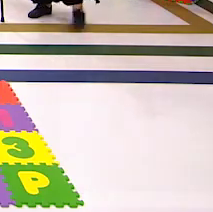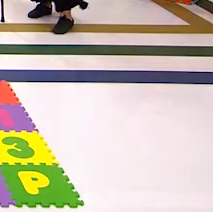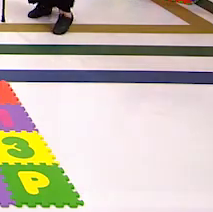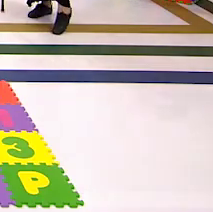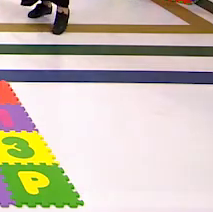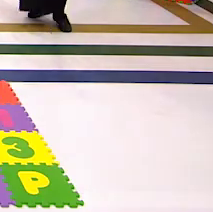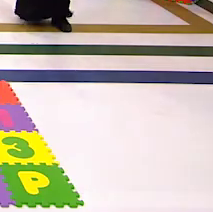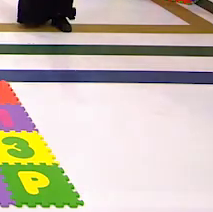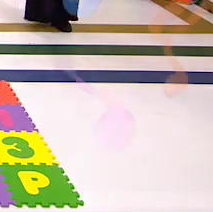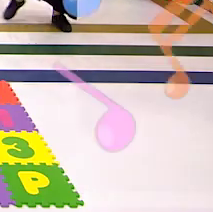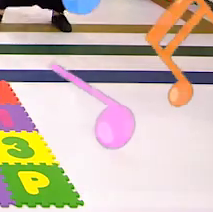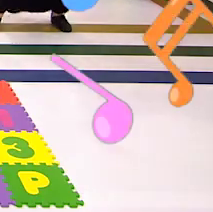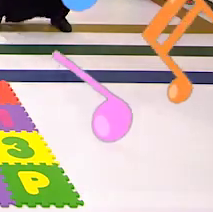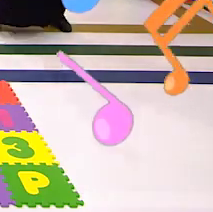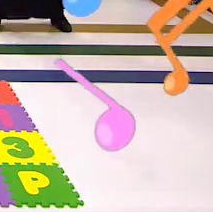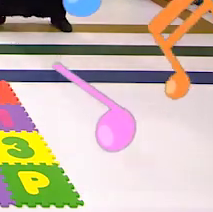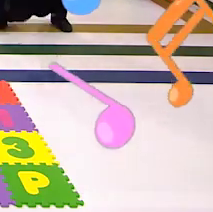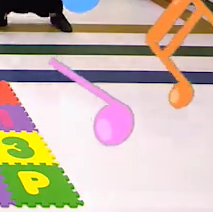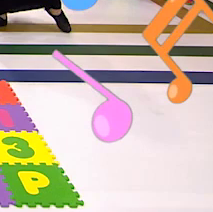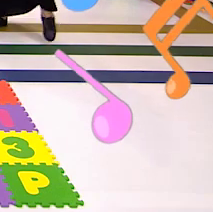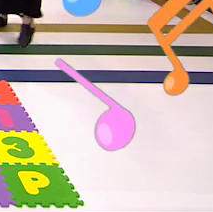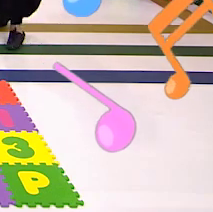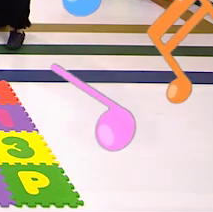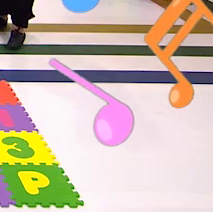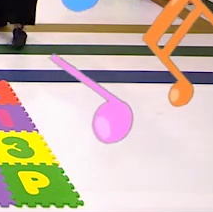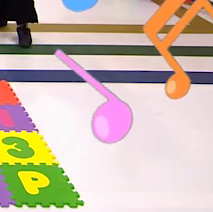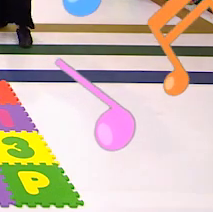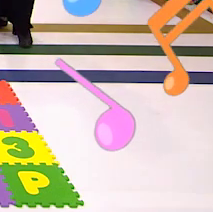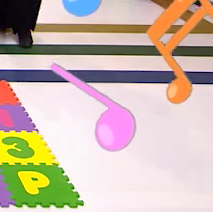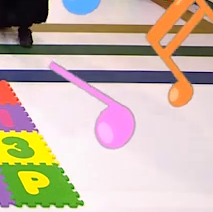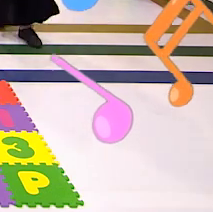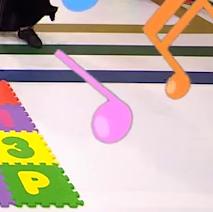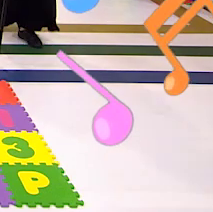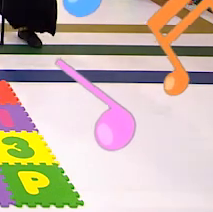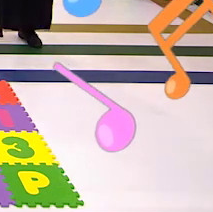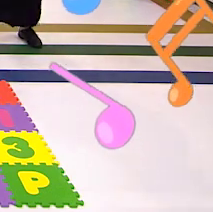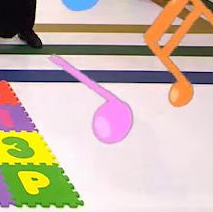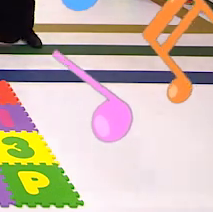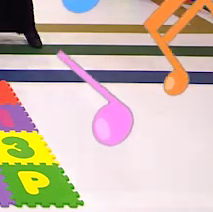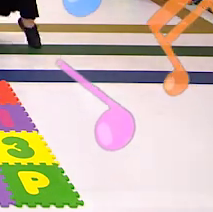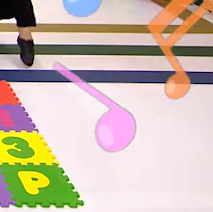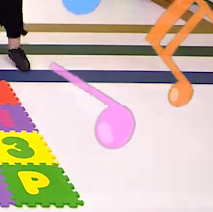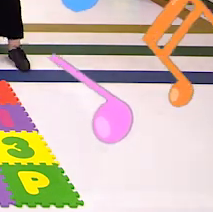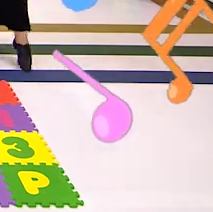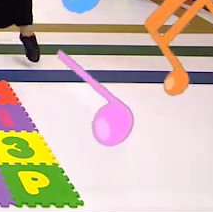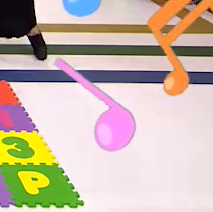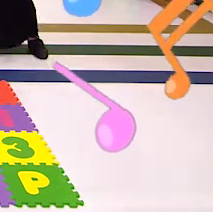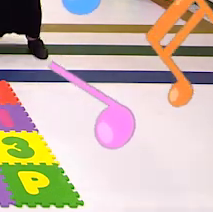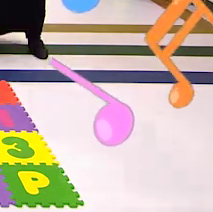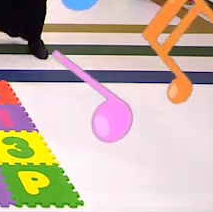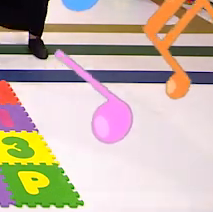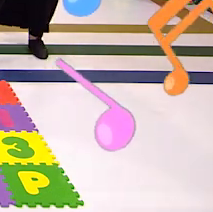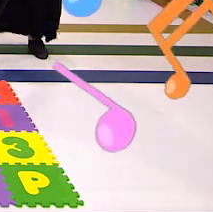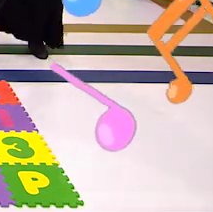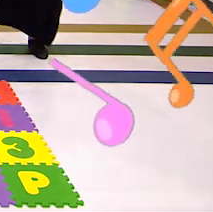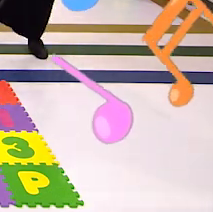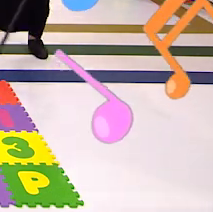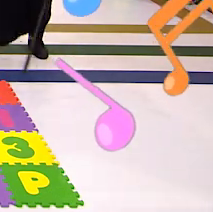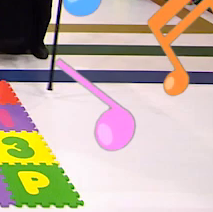cuerpecito. Las niñas y niños en casa se mueven y cantan así, así. Con la